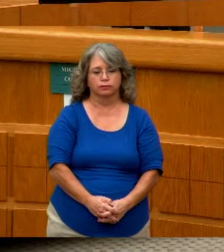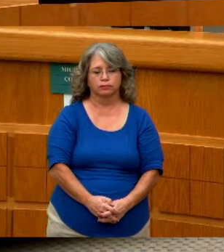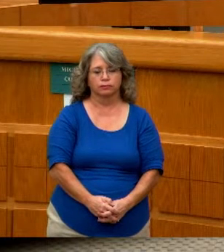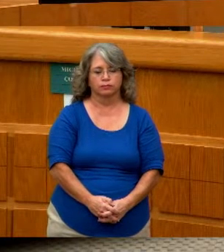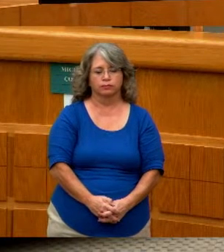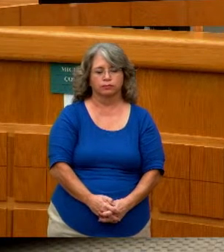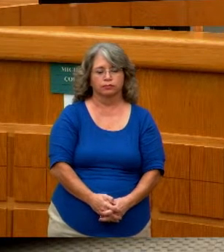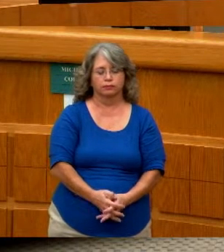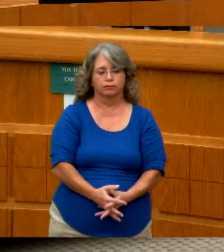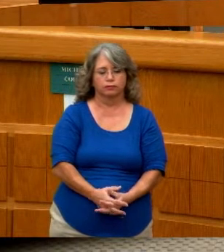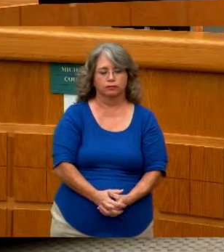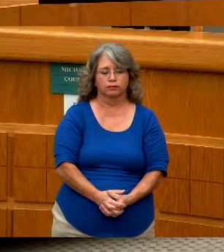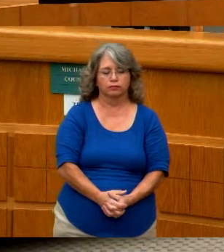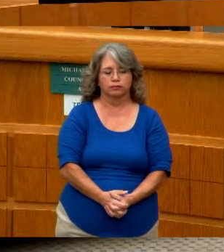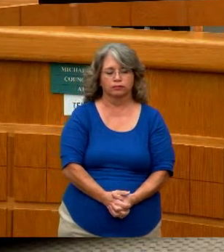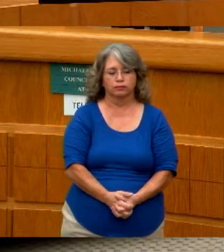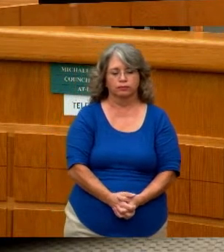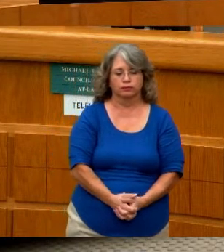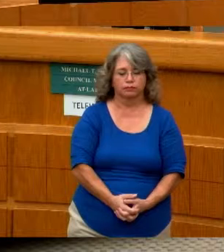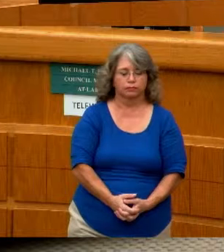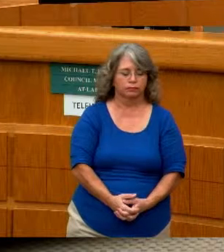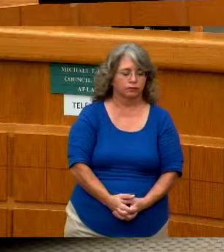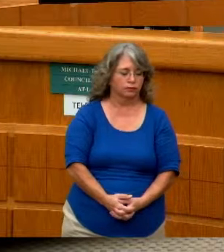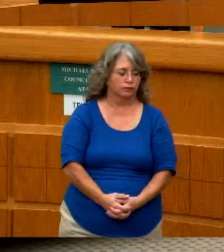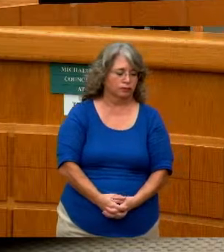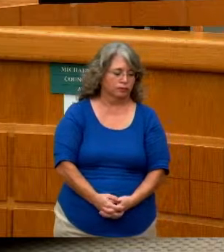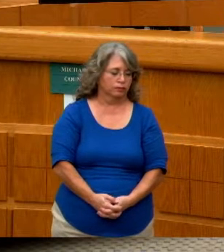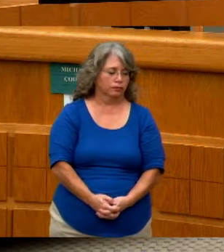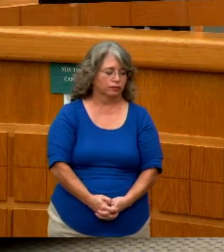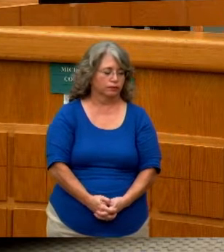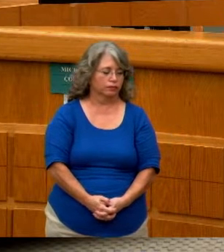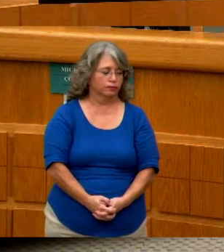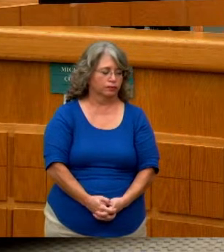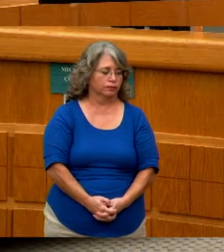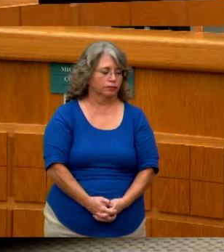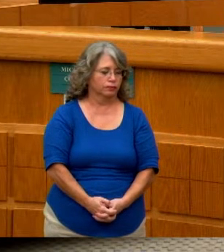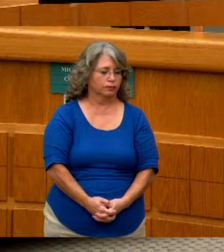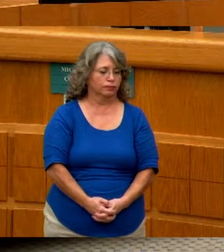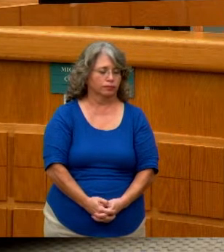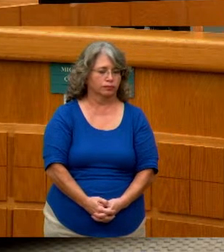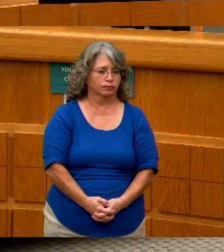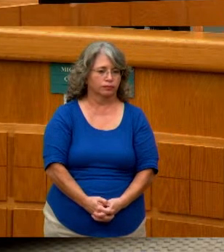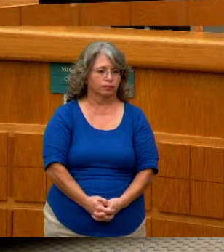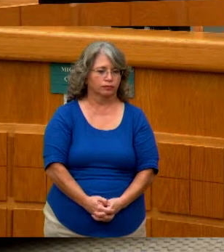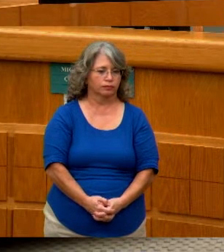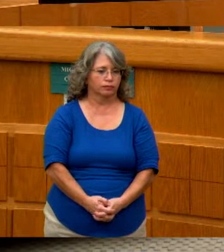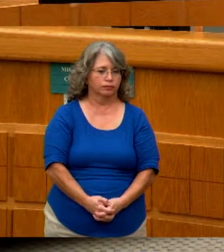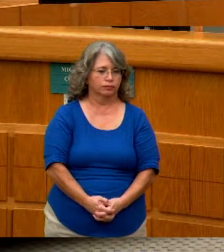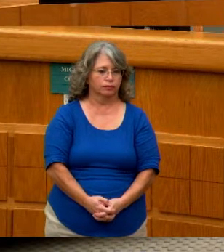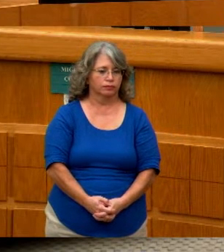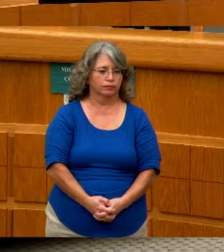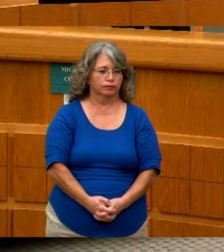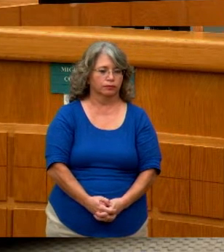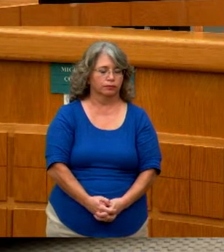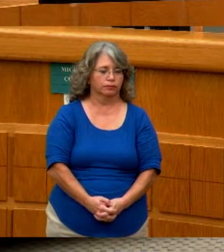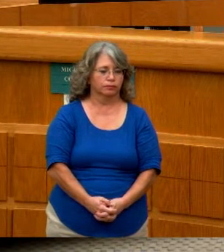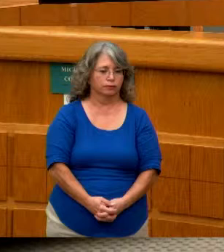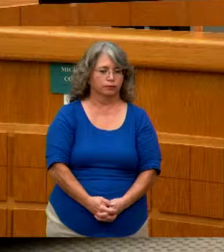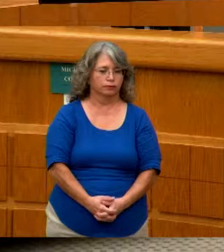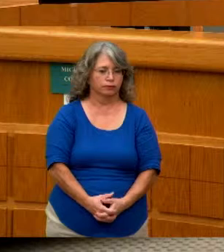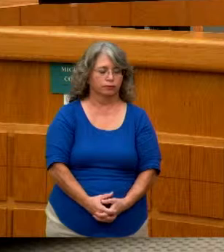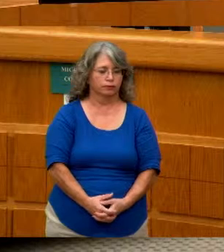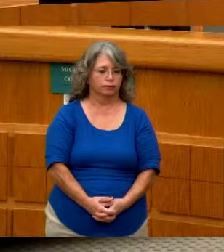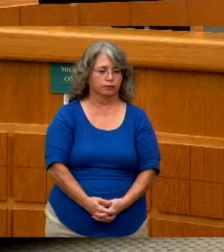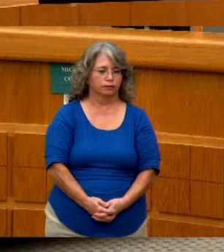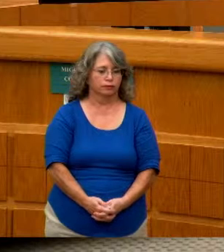positivos. En cuanto al Día de Acción de Gracias, el Centro de Control de Enfermedades sugiere evitar viajes. Tenga cuidado si sale a